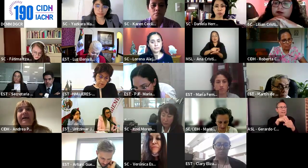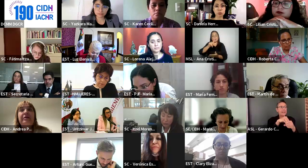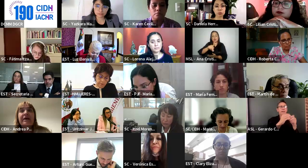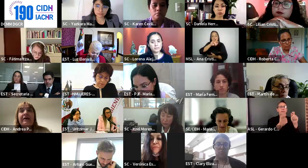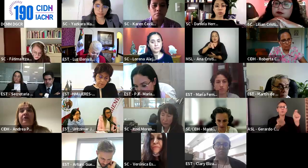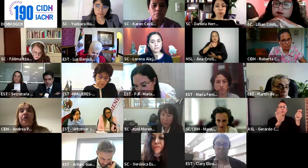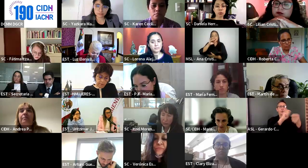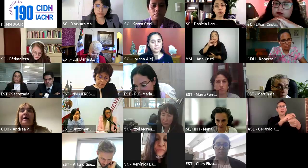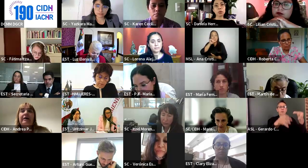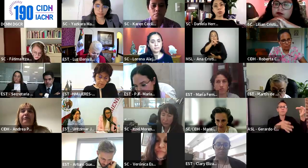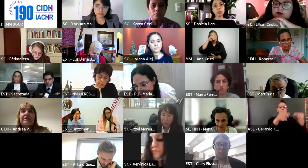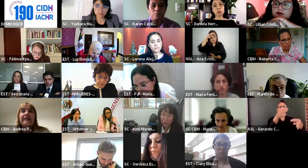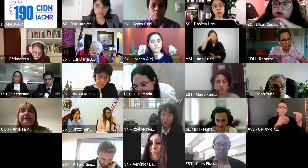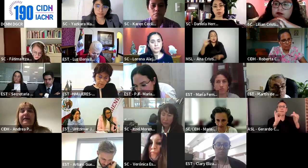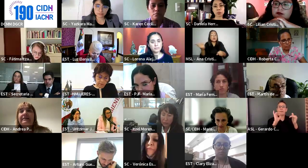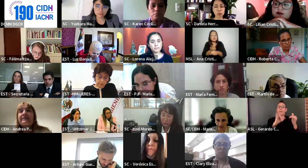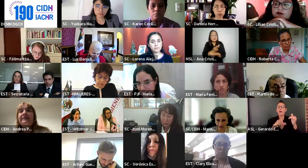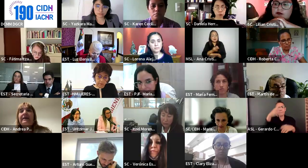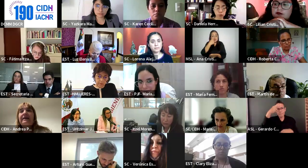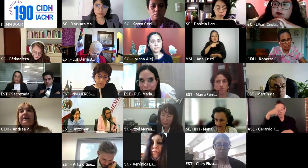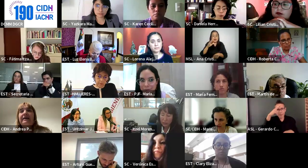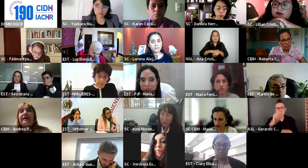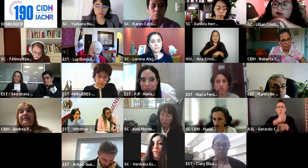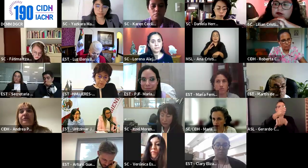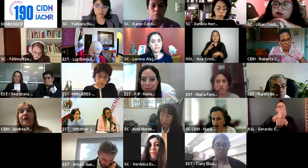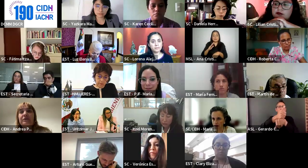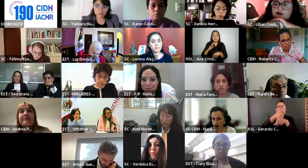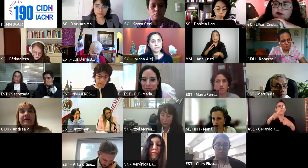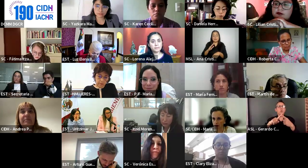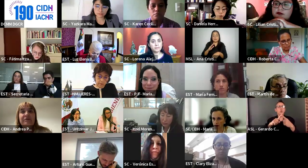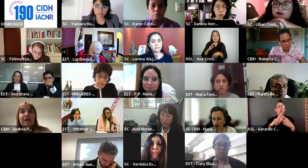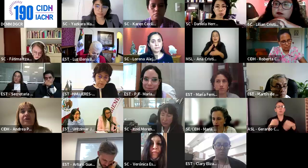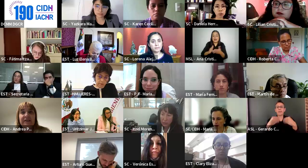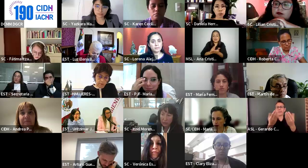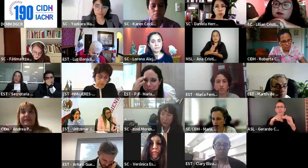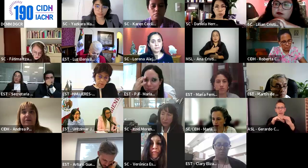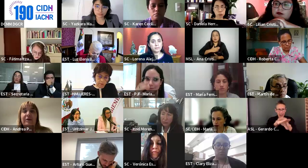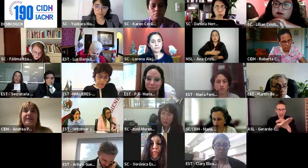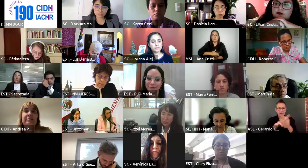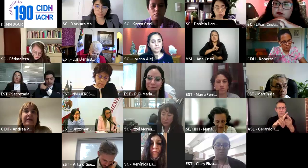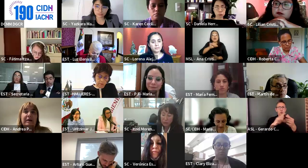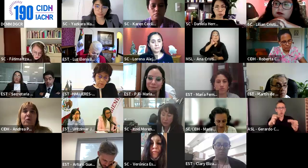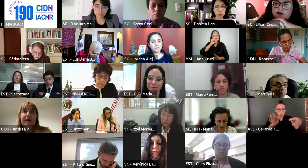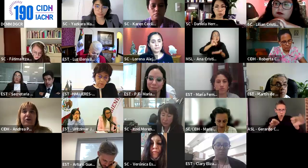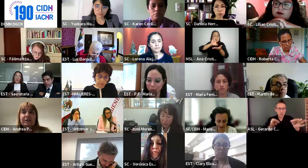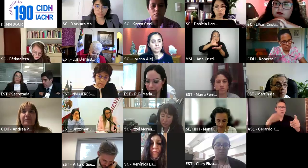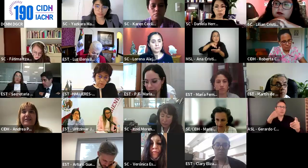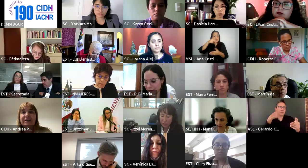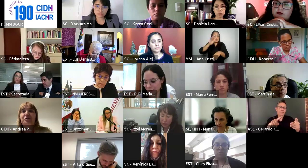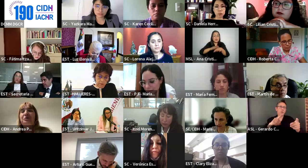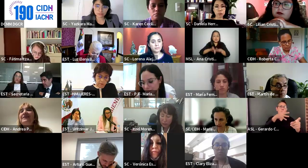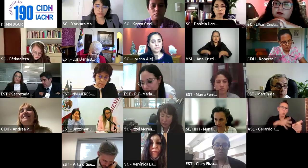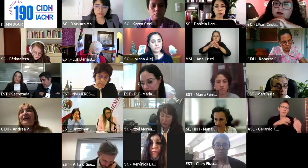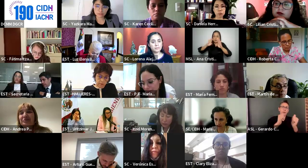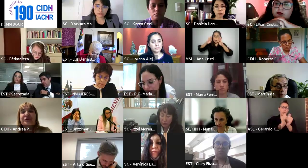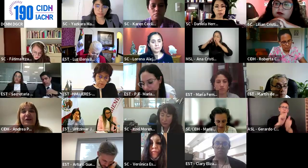impulsándose en México para fortalecer el acceso a la justicia de las personas con discapacidad y fundamentalmente de las mujeres con discapacidad?